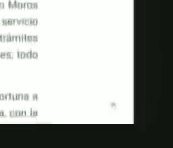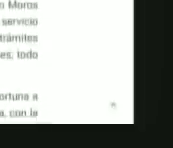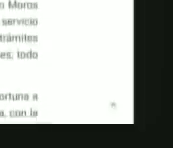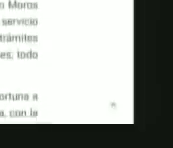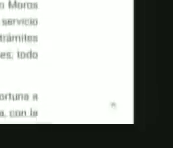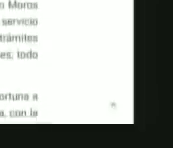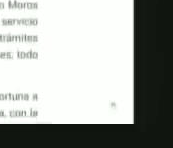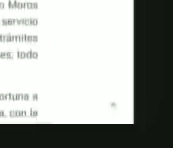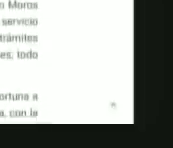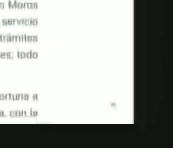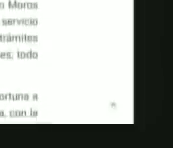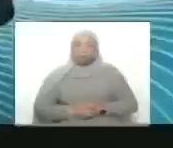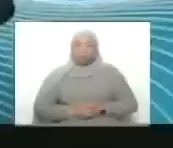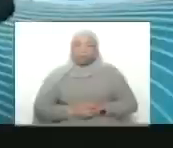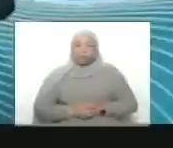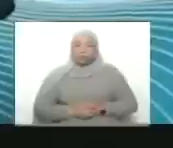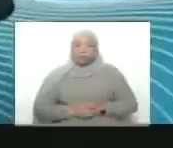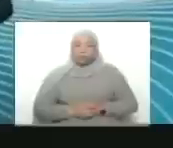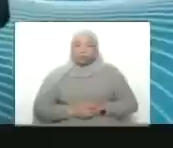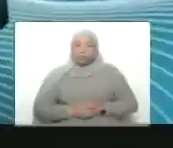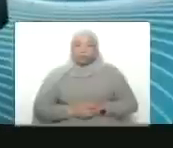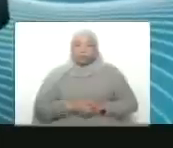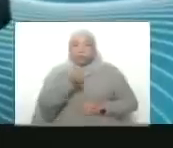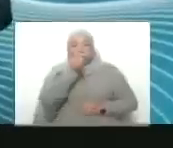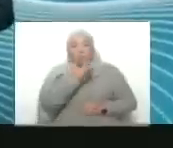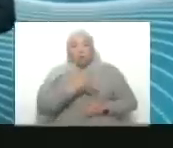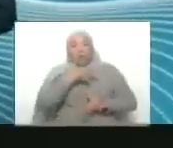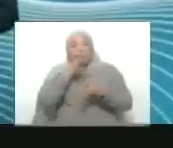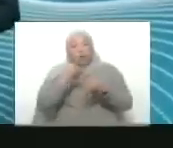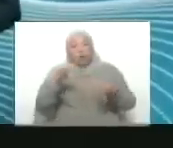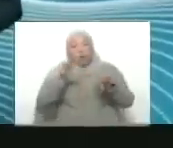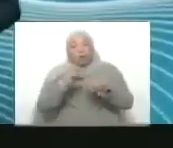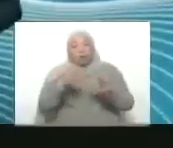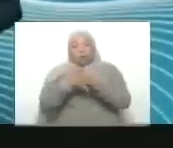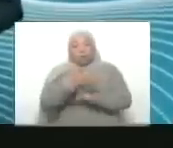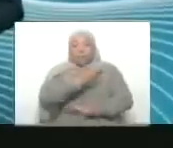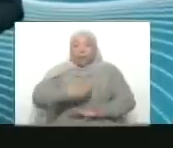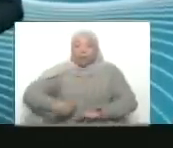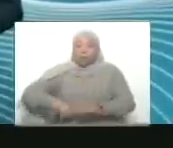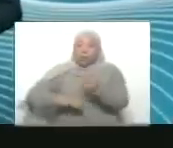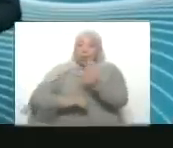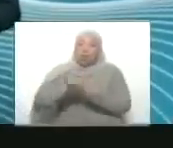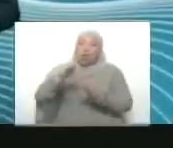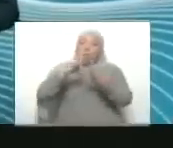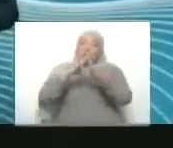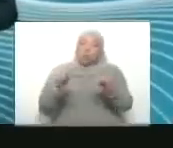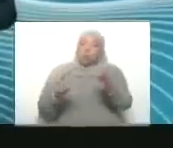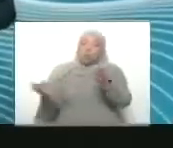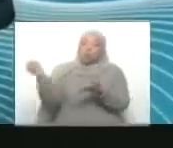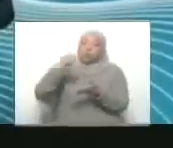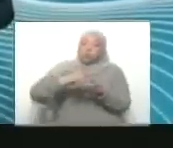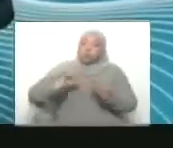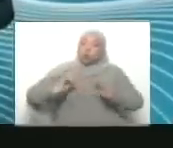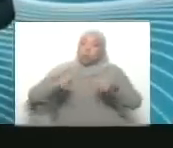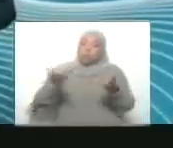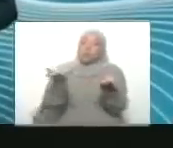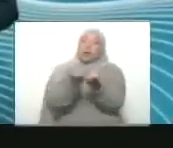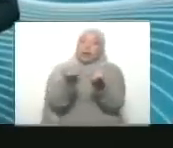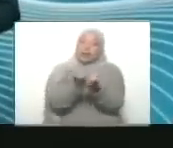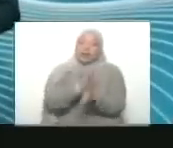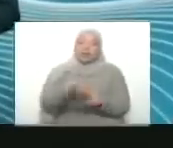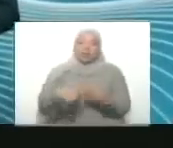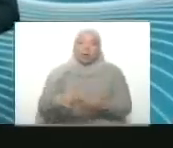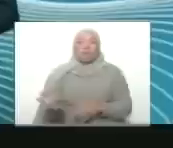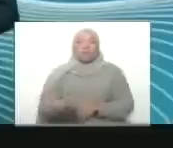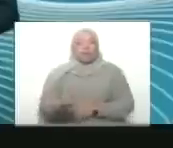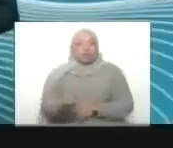República de Colombia Bueno les contamos también presidente que se desarrolló con éxito total El regreso a clases en todo